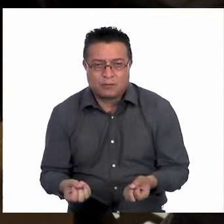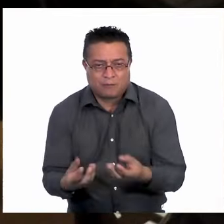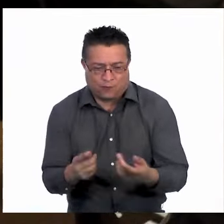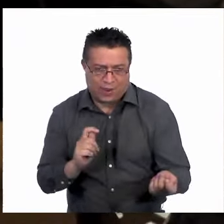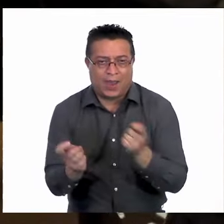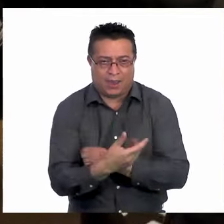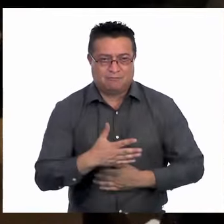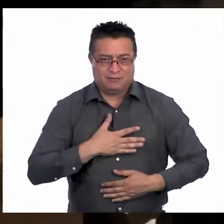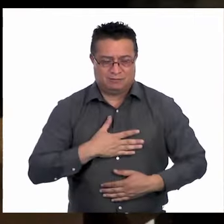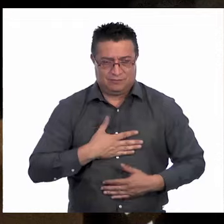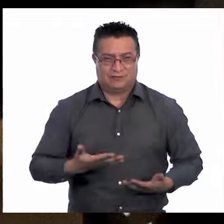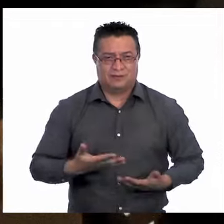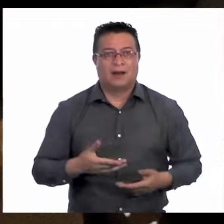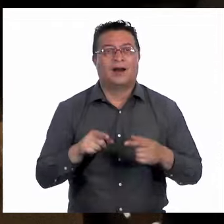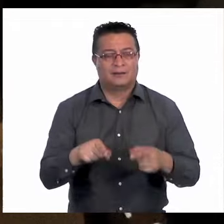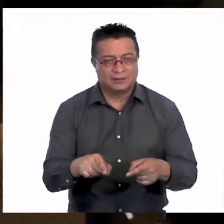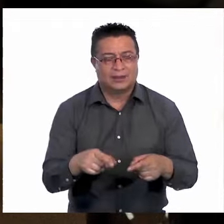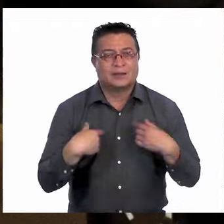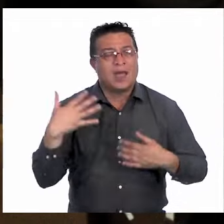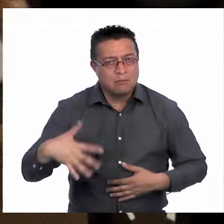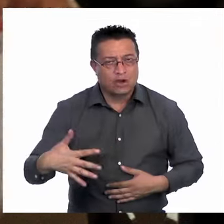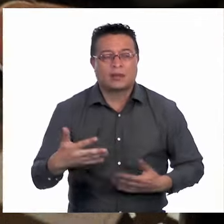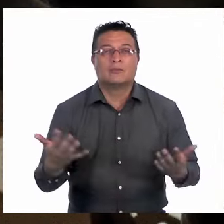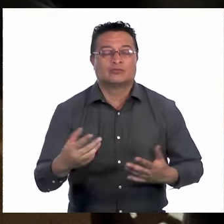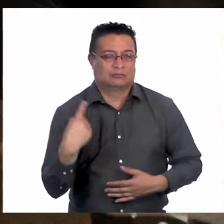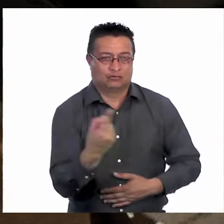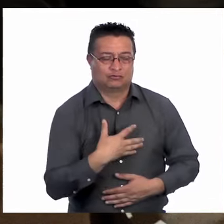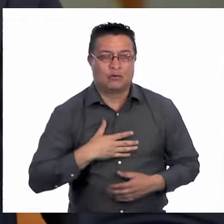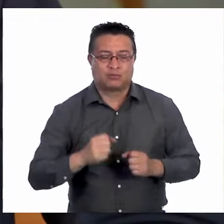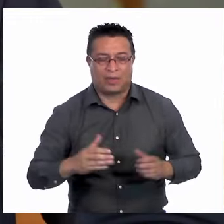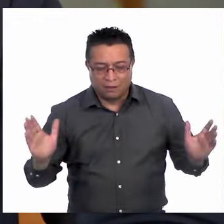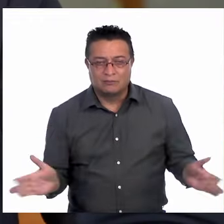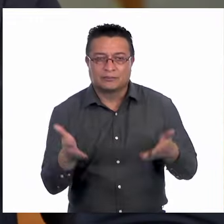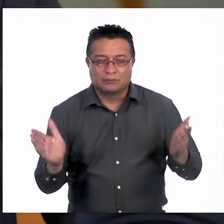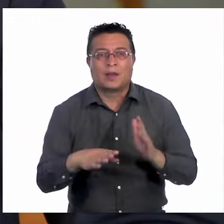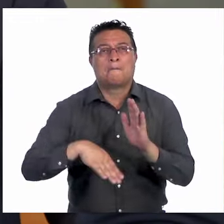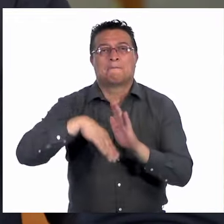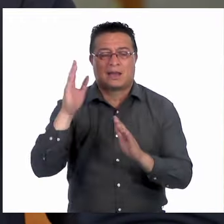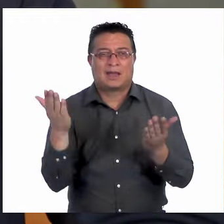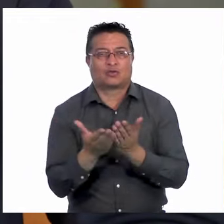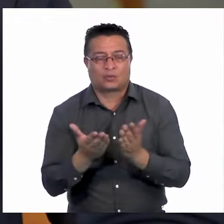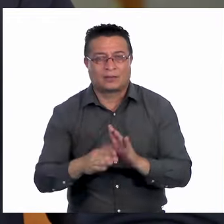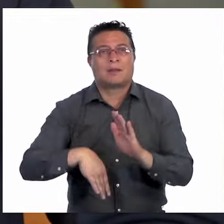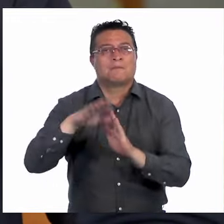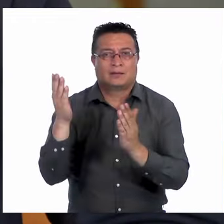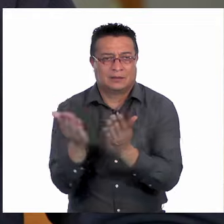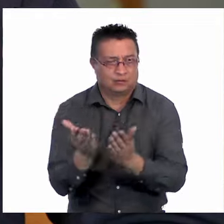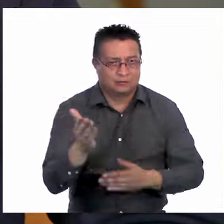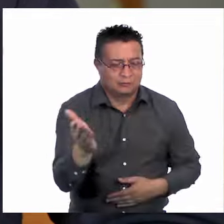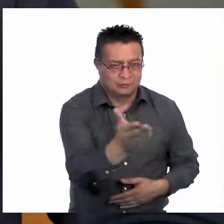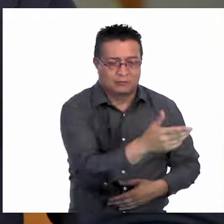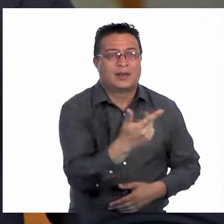y podamos... Es importante porque nosotros podemos fomentar en más estudiantes, más